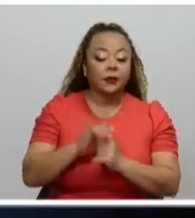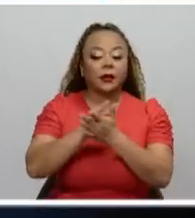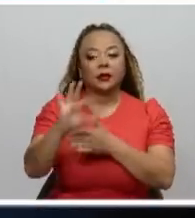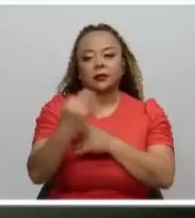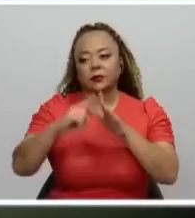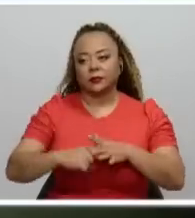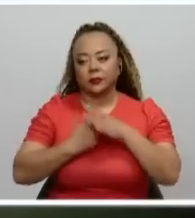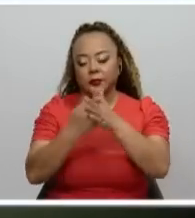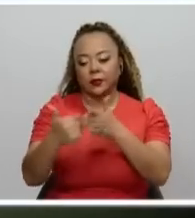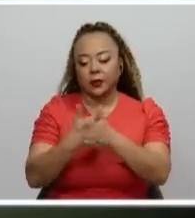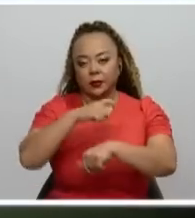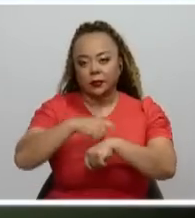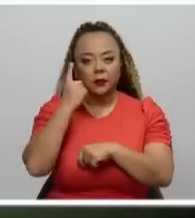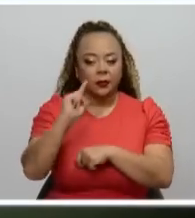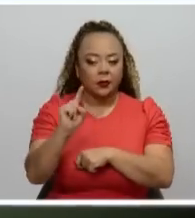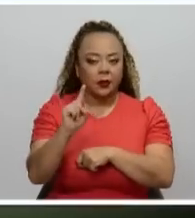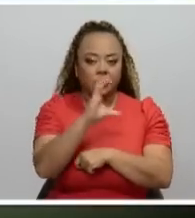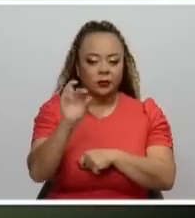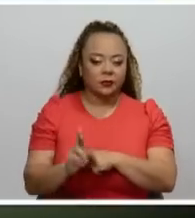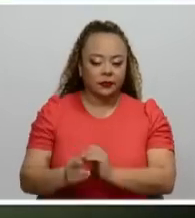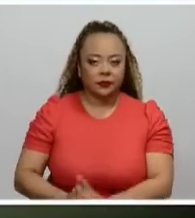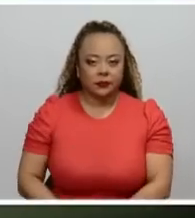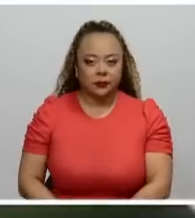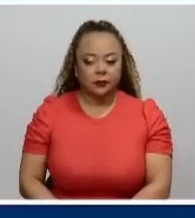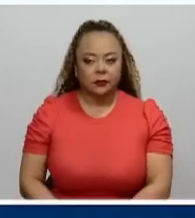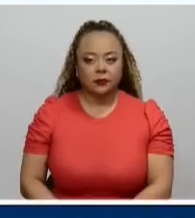arranca una nueva era para la tricolonia